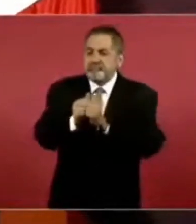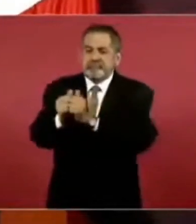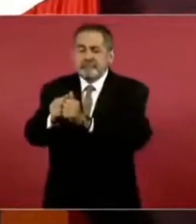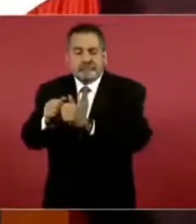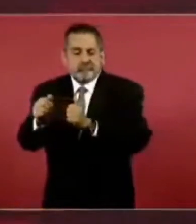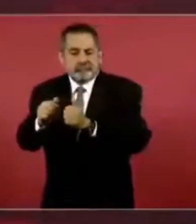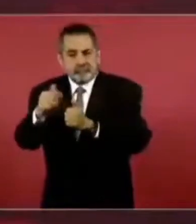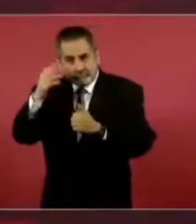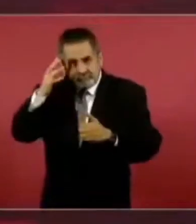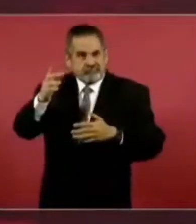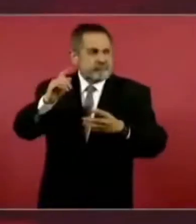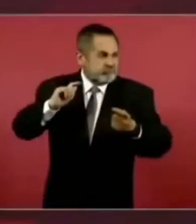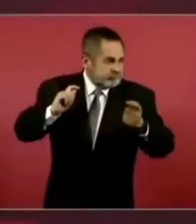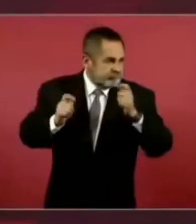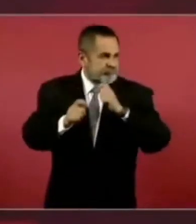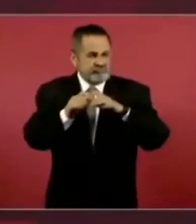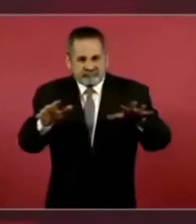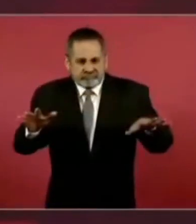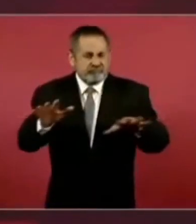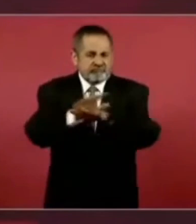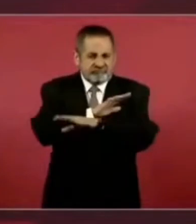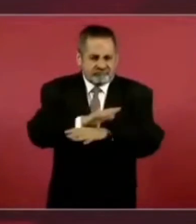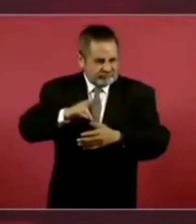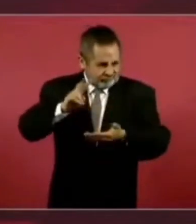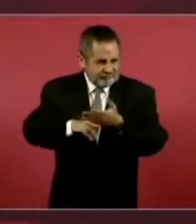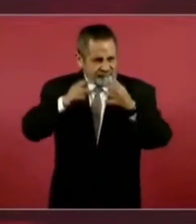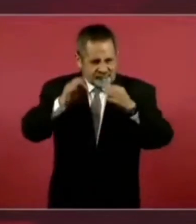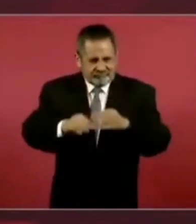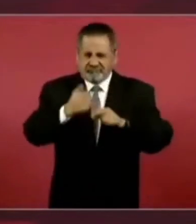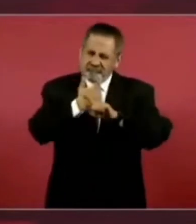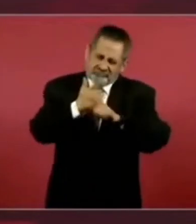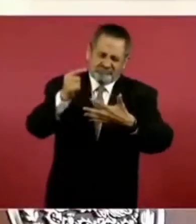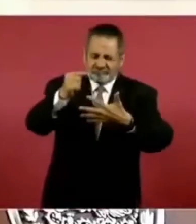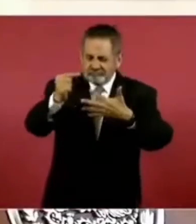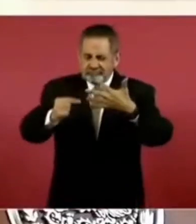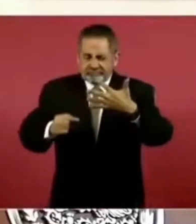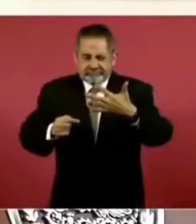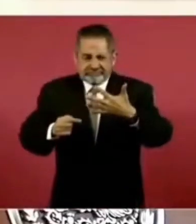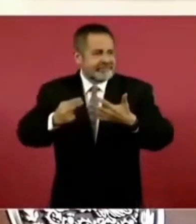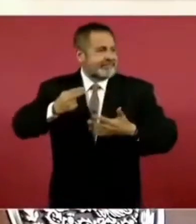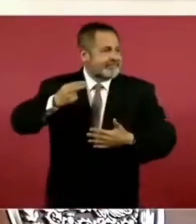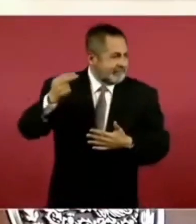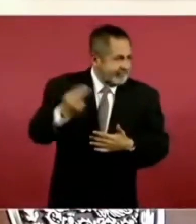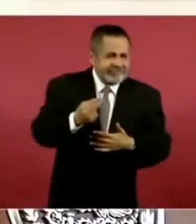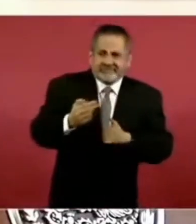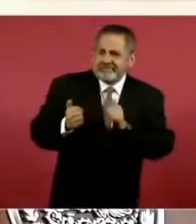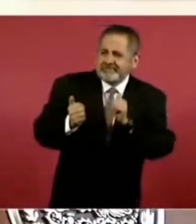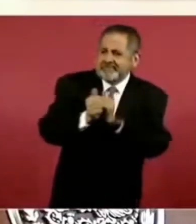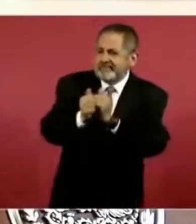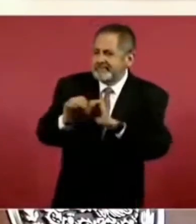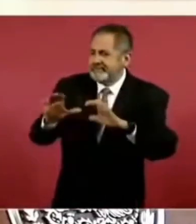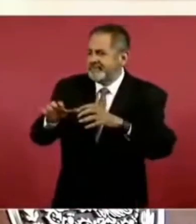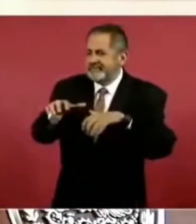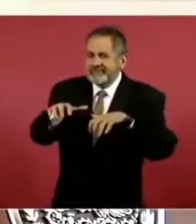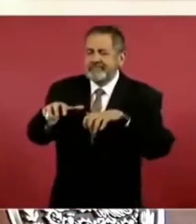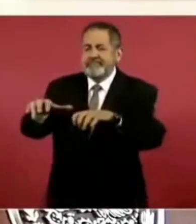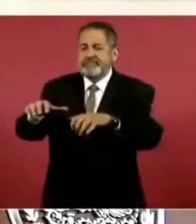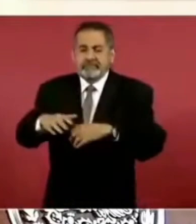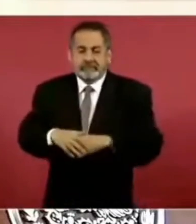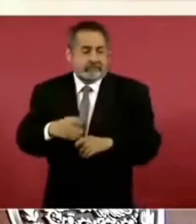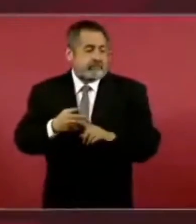la transformación, para hacer valer las libertades y la democracia, luego de un